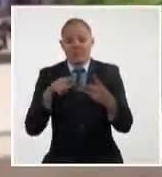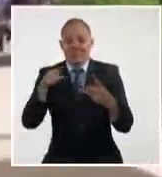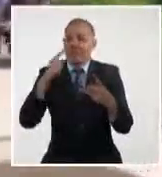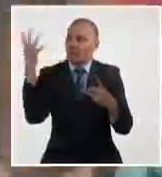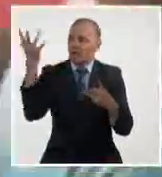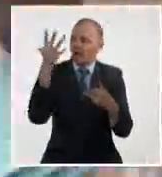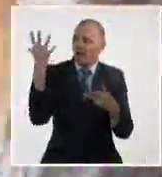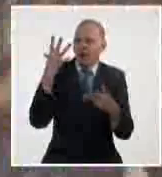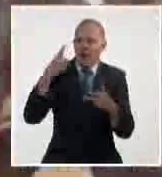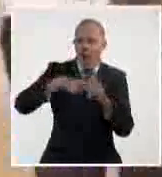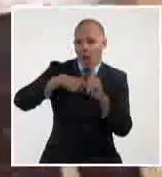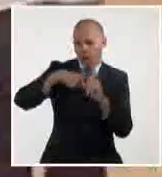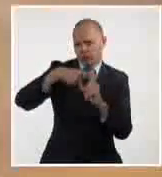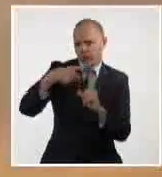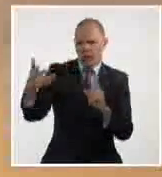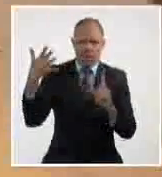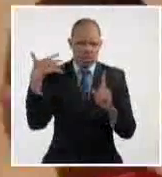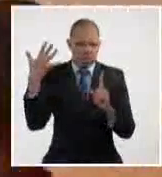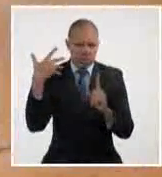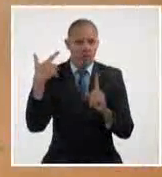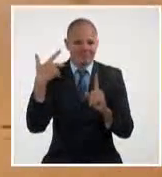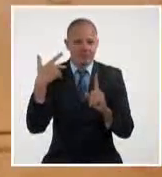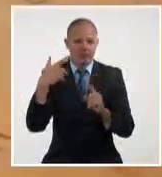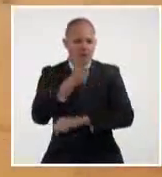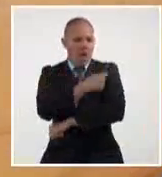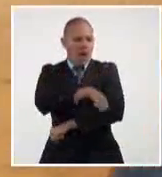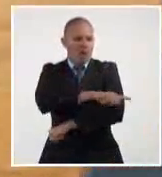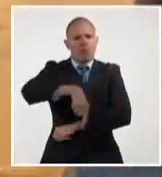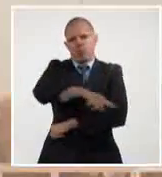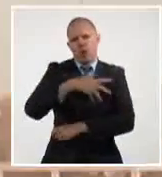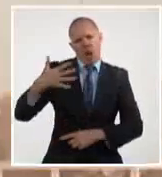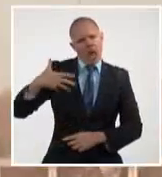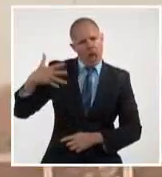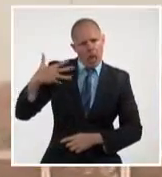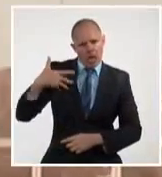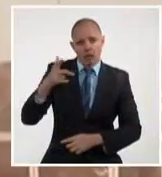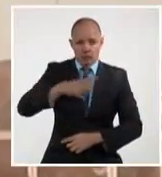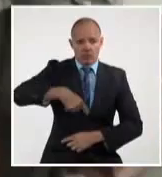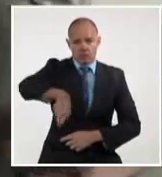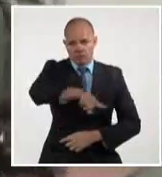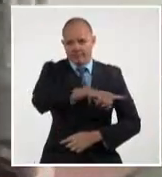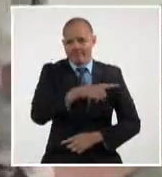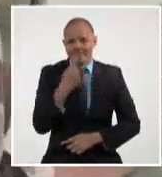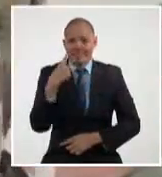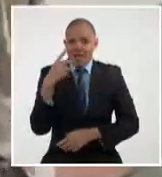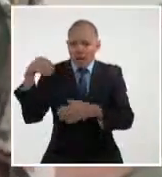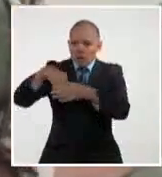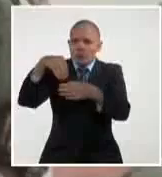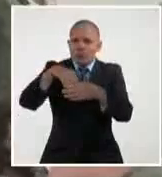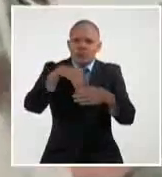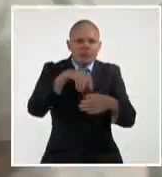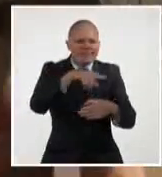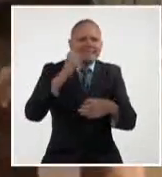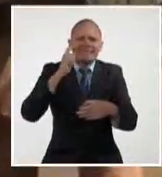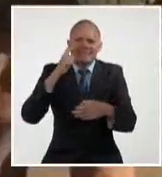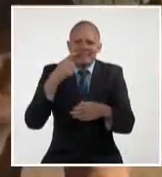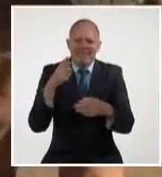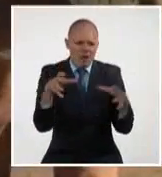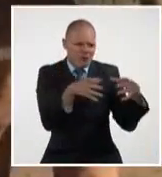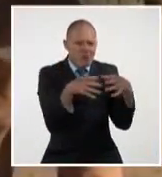ciudadana alimentan el caos. Las luchas armadas internas por el control de los recursos